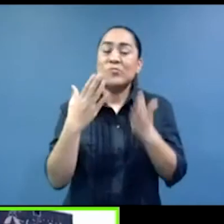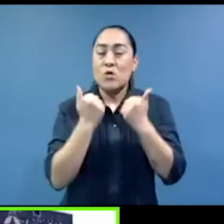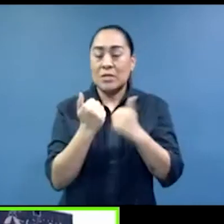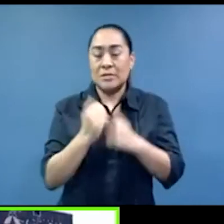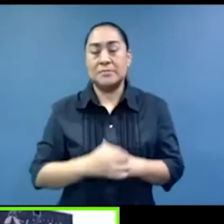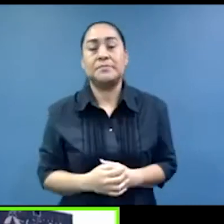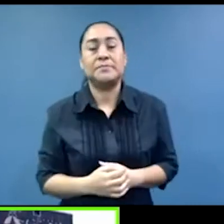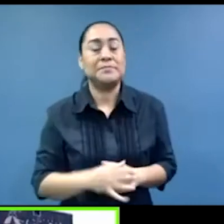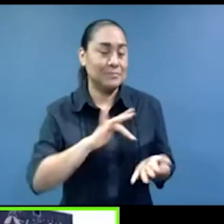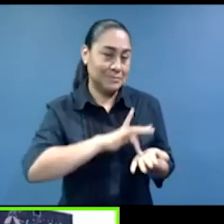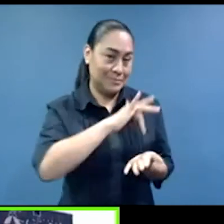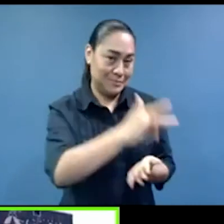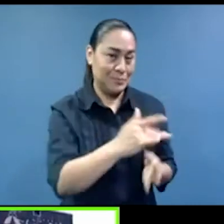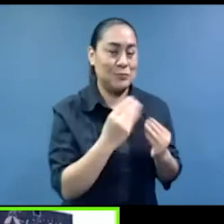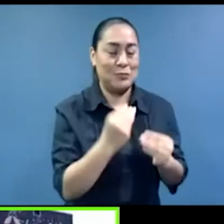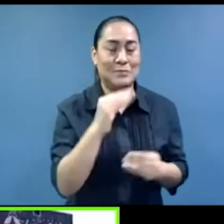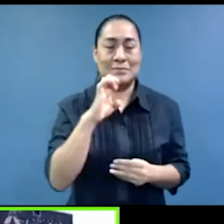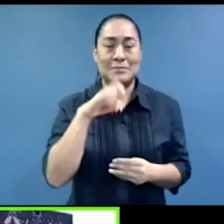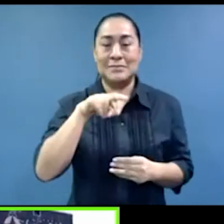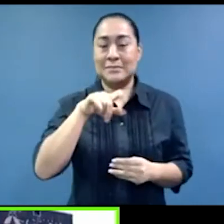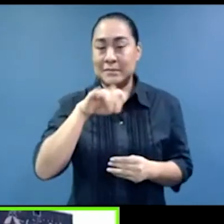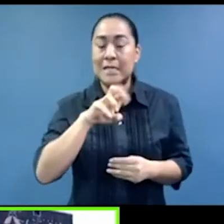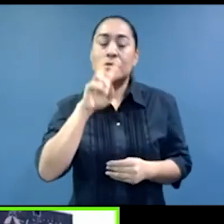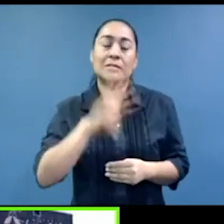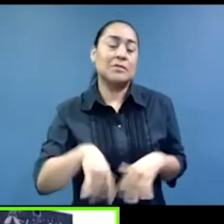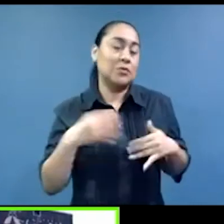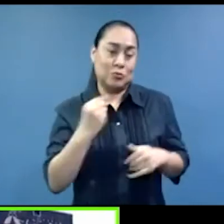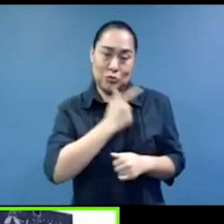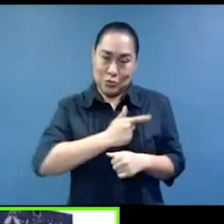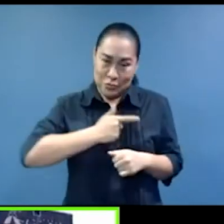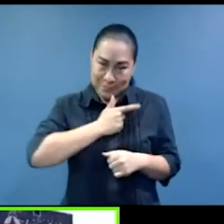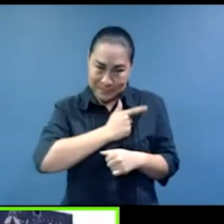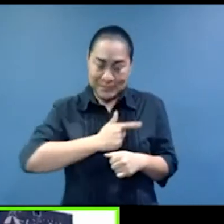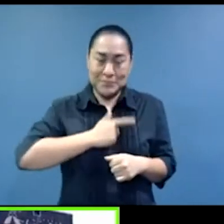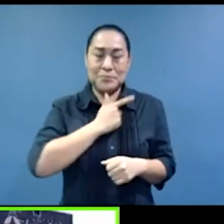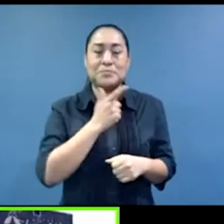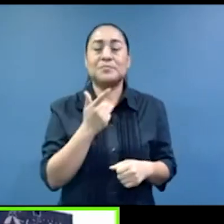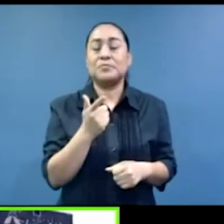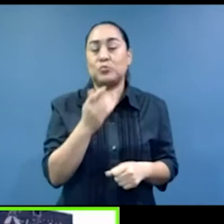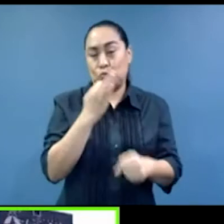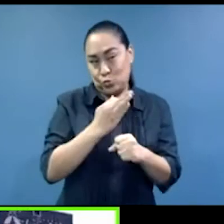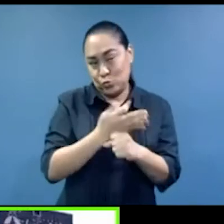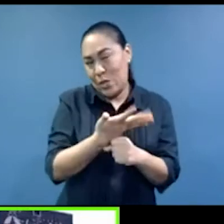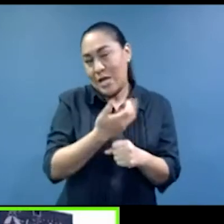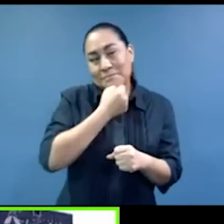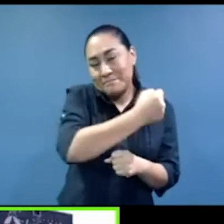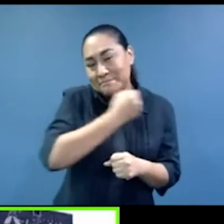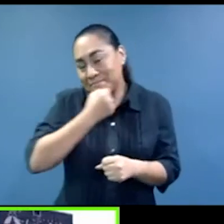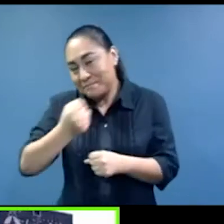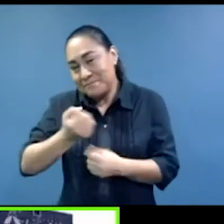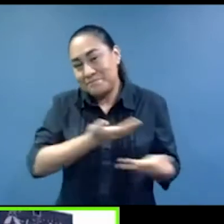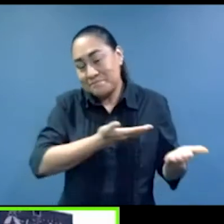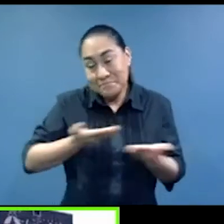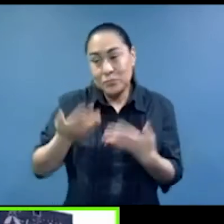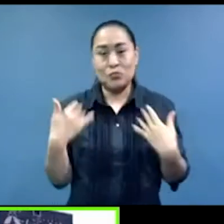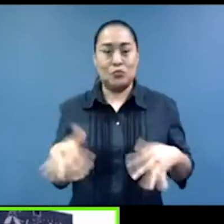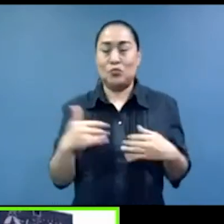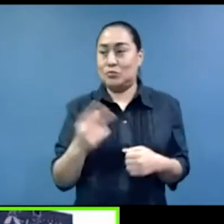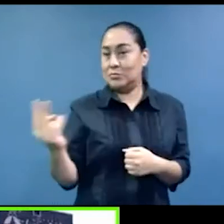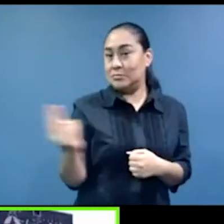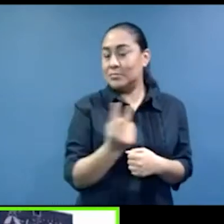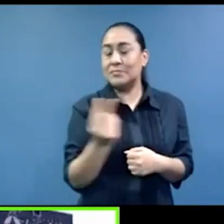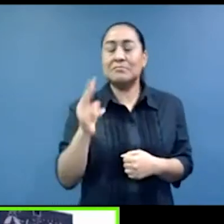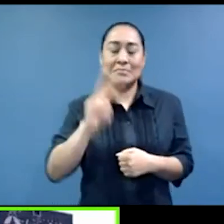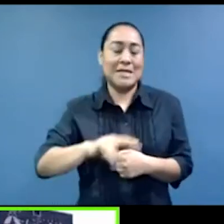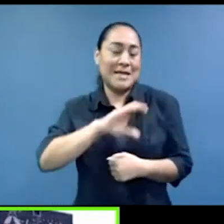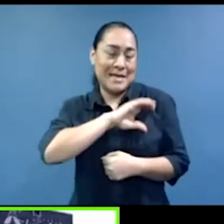Muchas gracias, Enrique. De verdad es un verdadero placer que estés aquí moderando junto con a dos muy